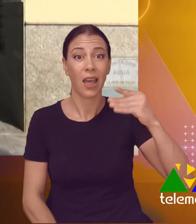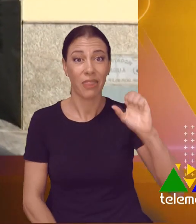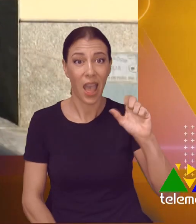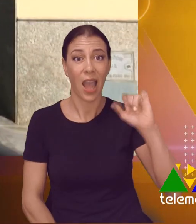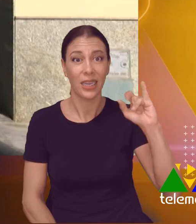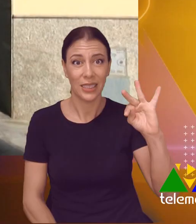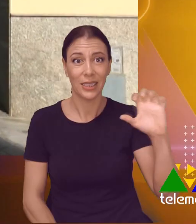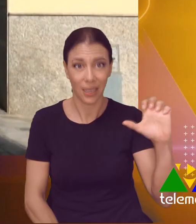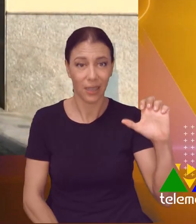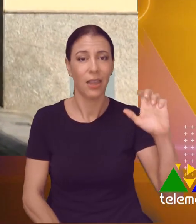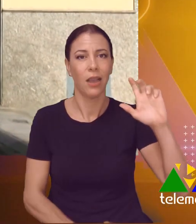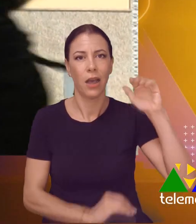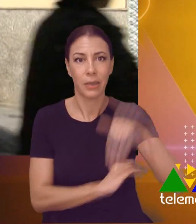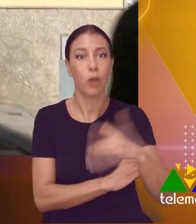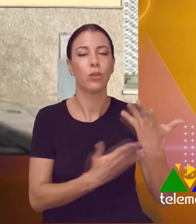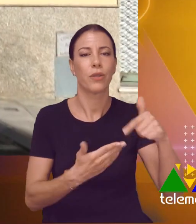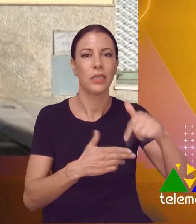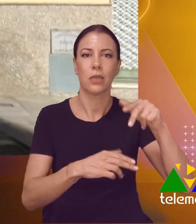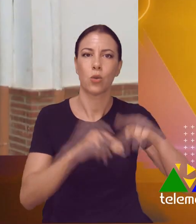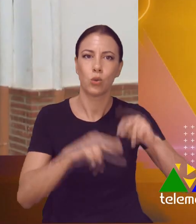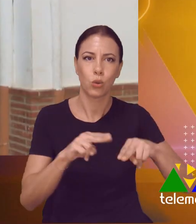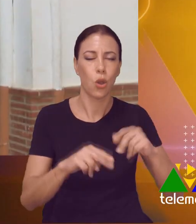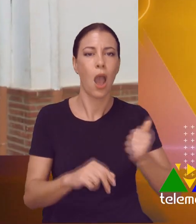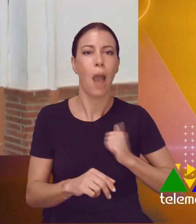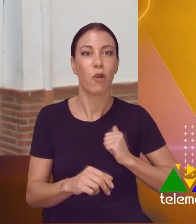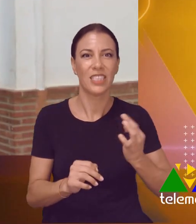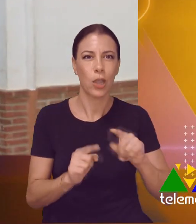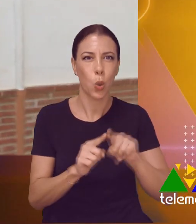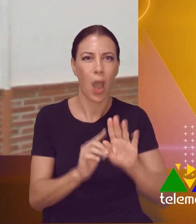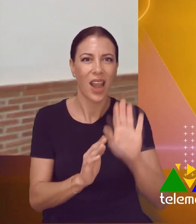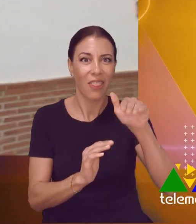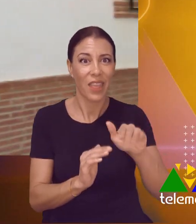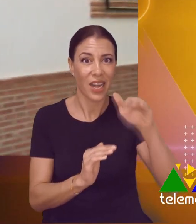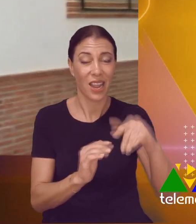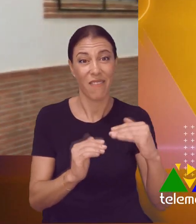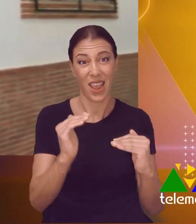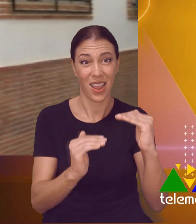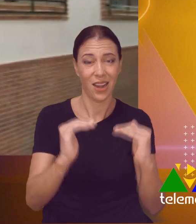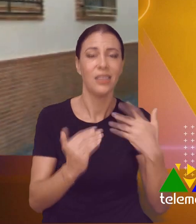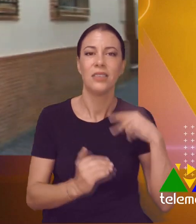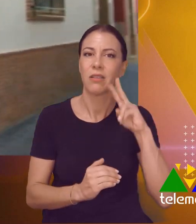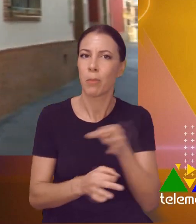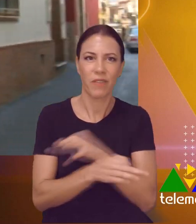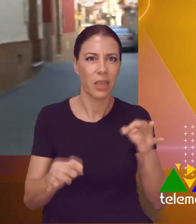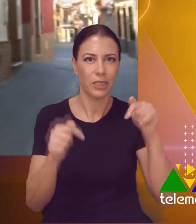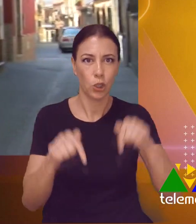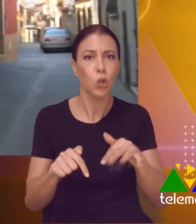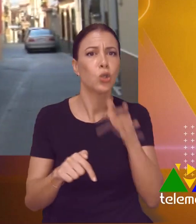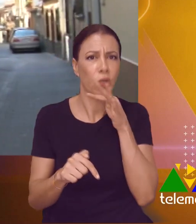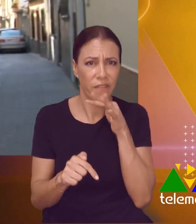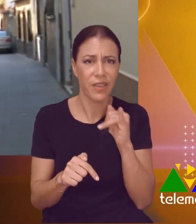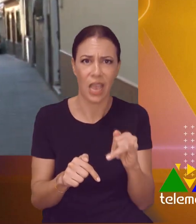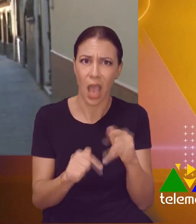pues aprovechando ese desnivel, y se ve perfectamente hoy como todavía mantiene